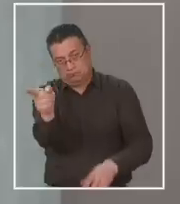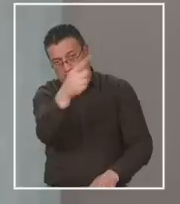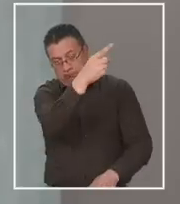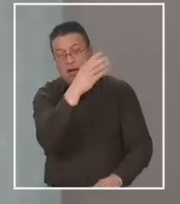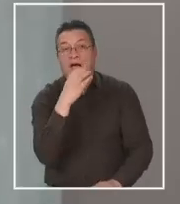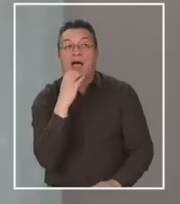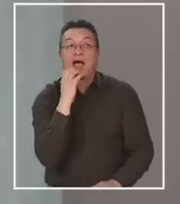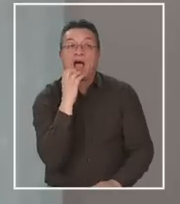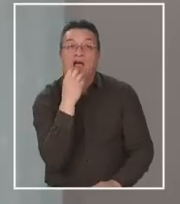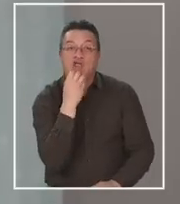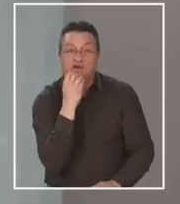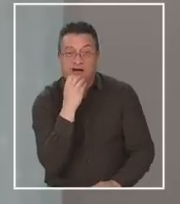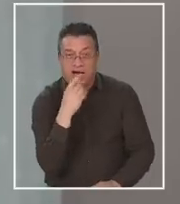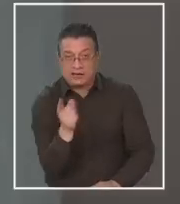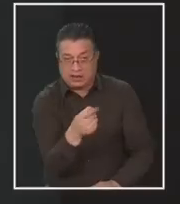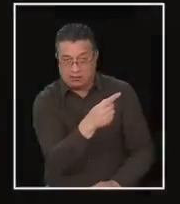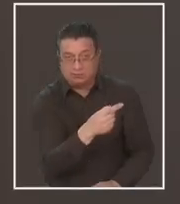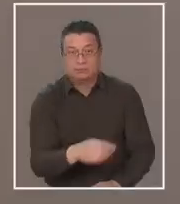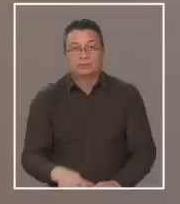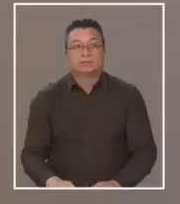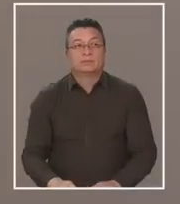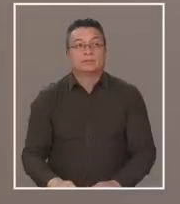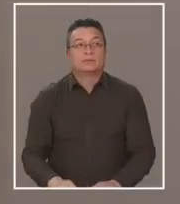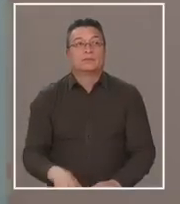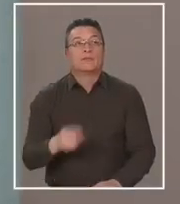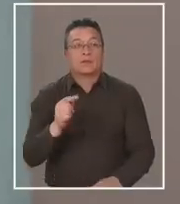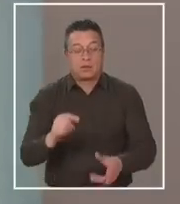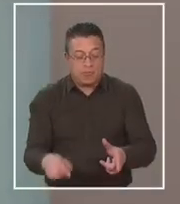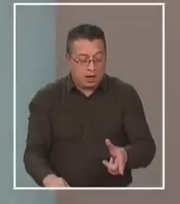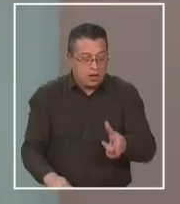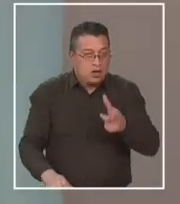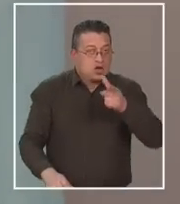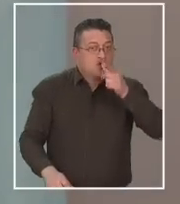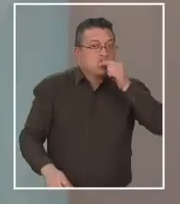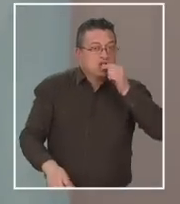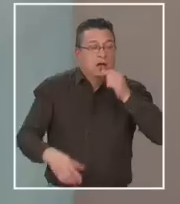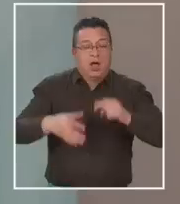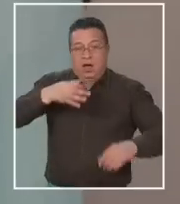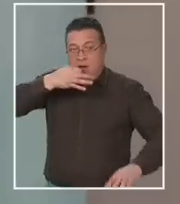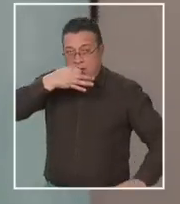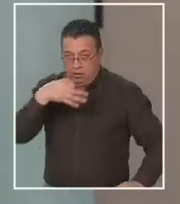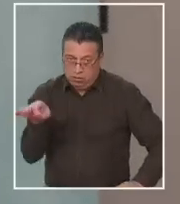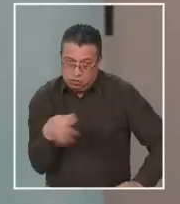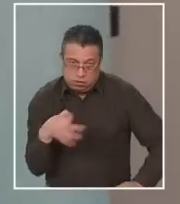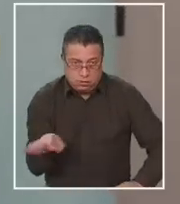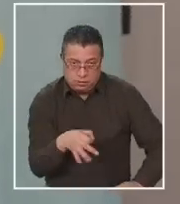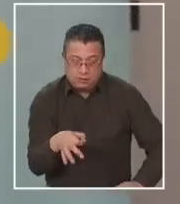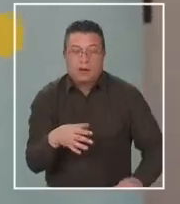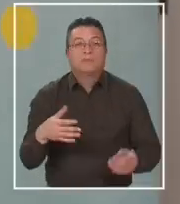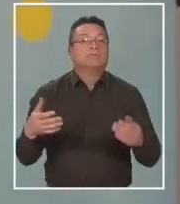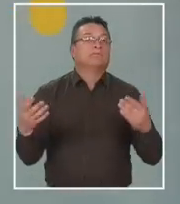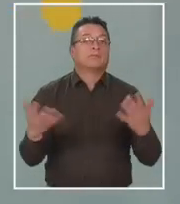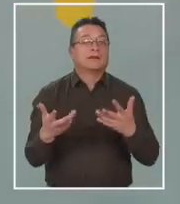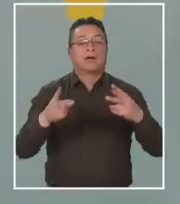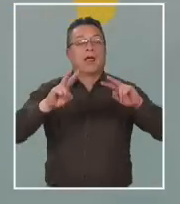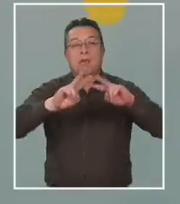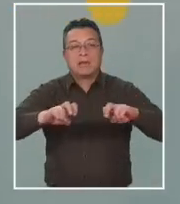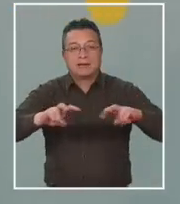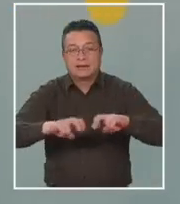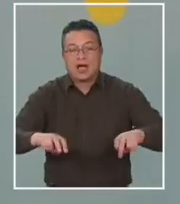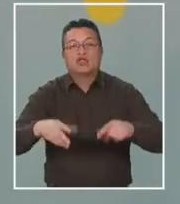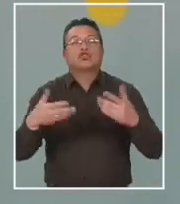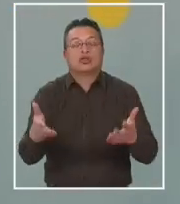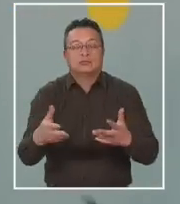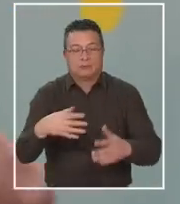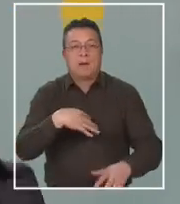Antofagasta. A la región de Antofagasta. Tomó un sorbo antes de comenzar esa declaración, una sobre la investigación que hoy mantiene